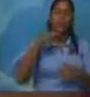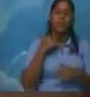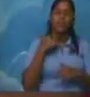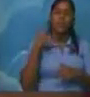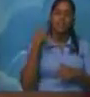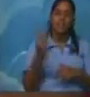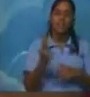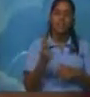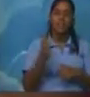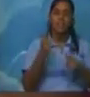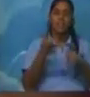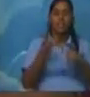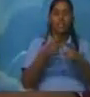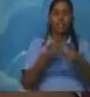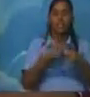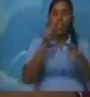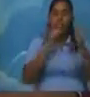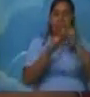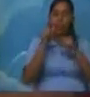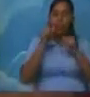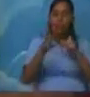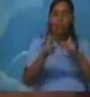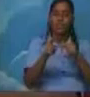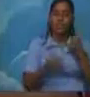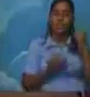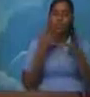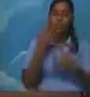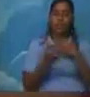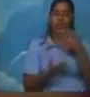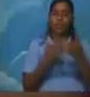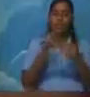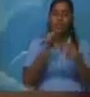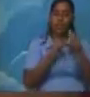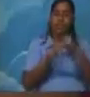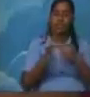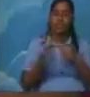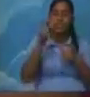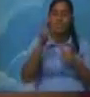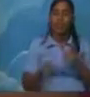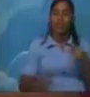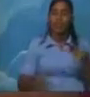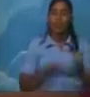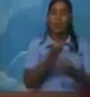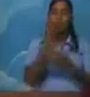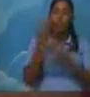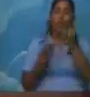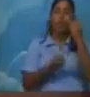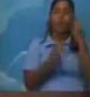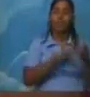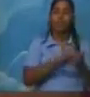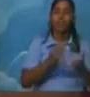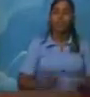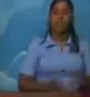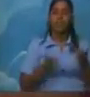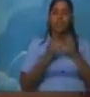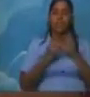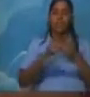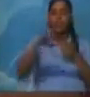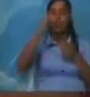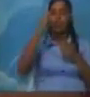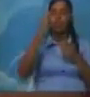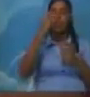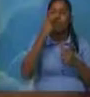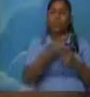además el agua en ti el agua en ti será una fuente de vida Dios le prometió